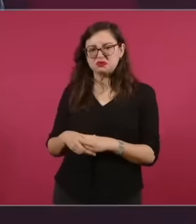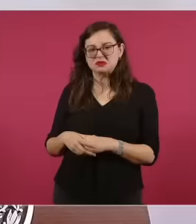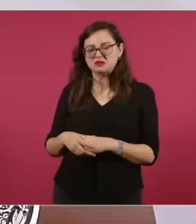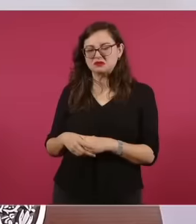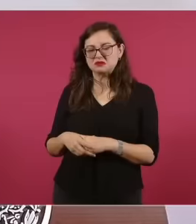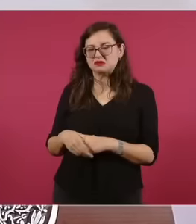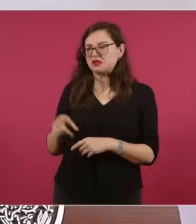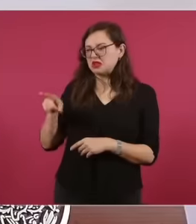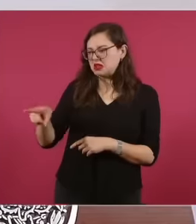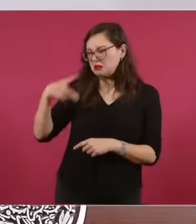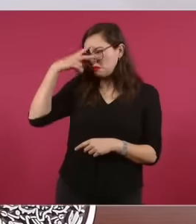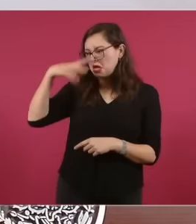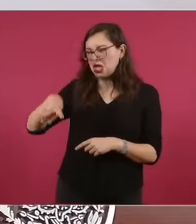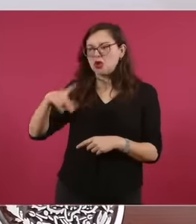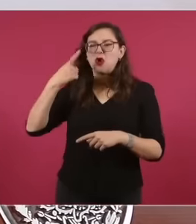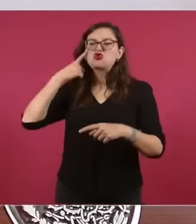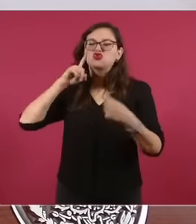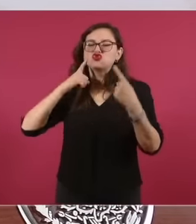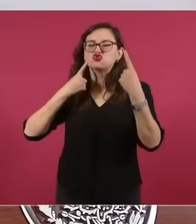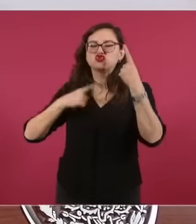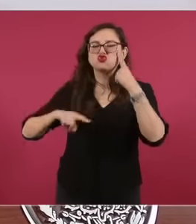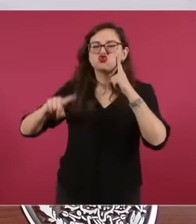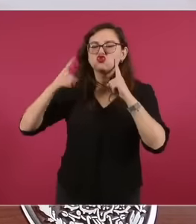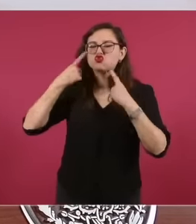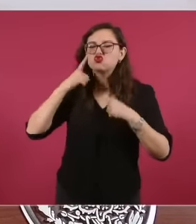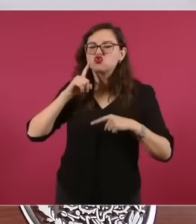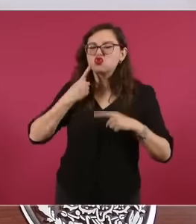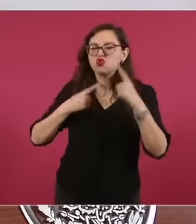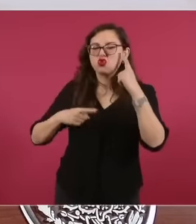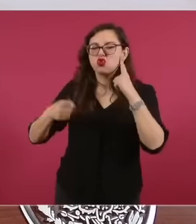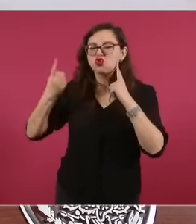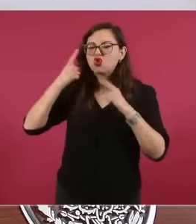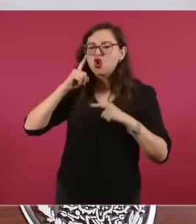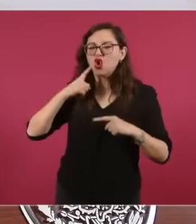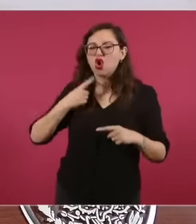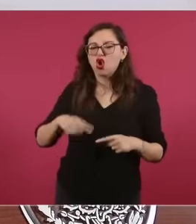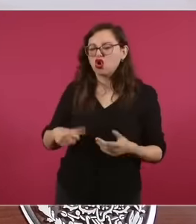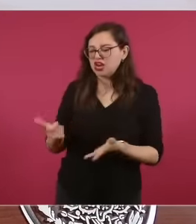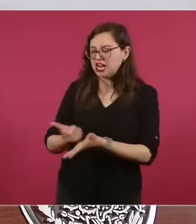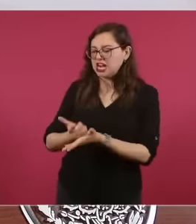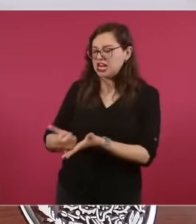sudábamos mucho los mexicanos, gris, éramos